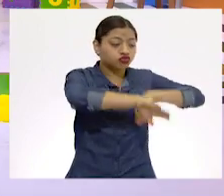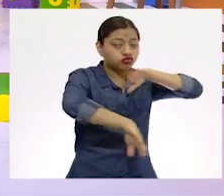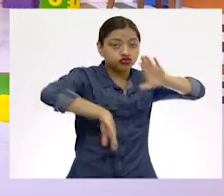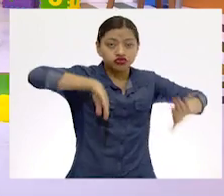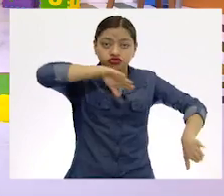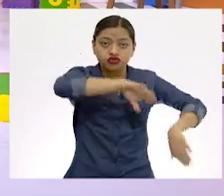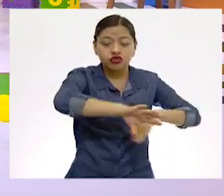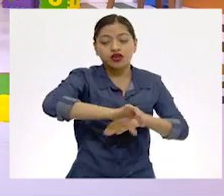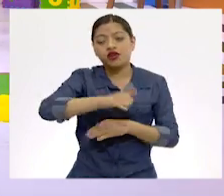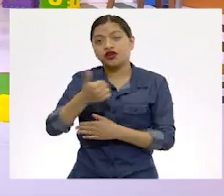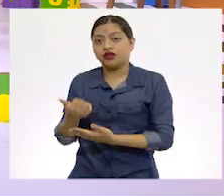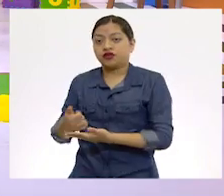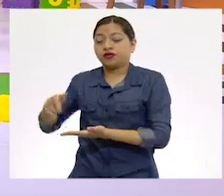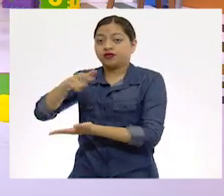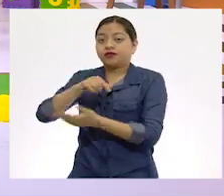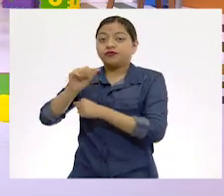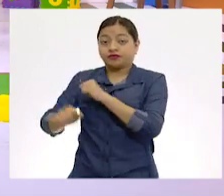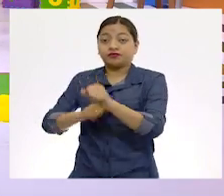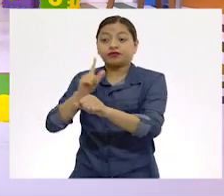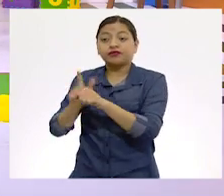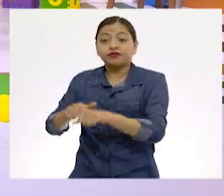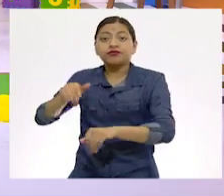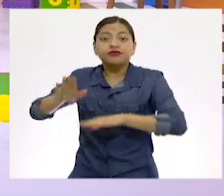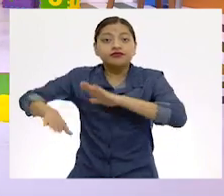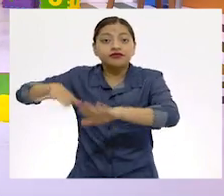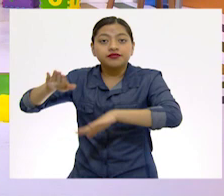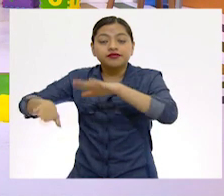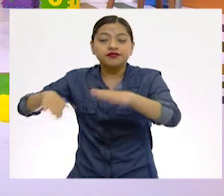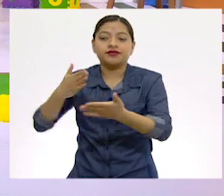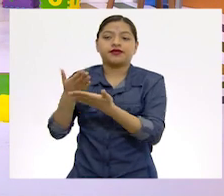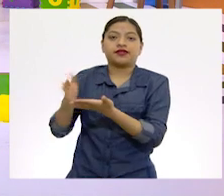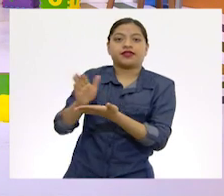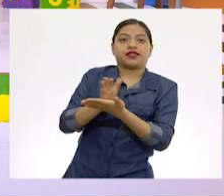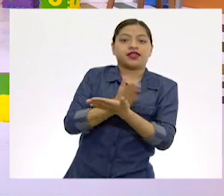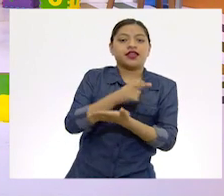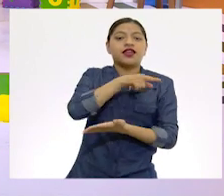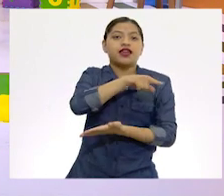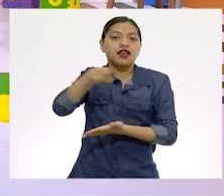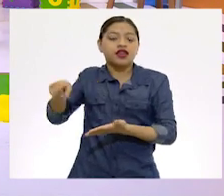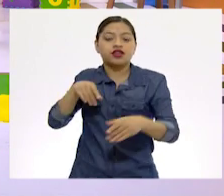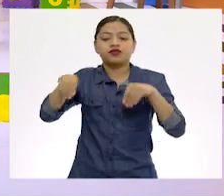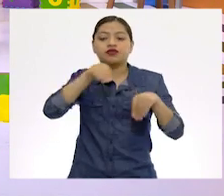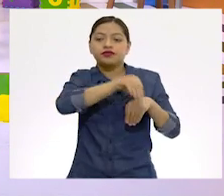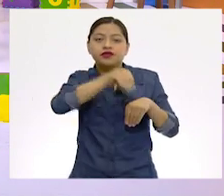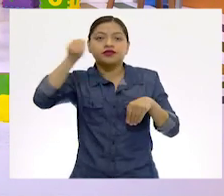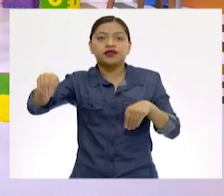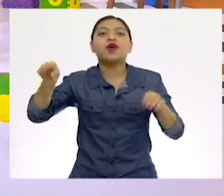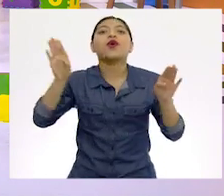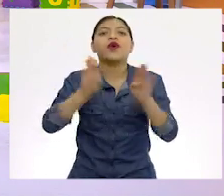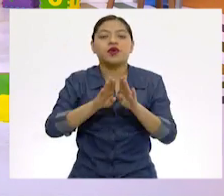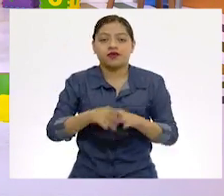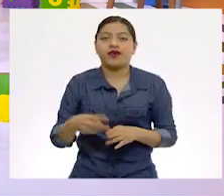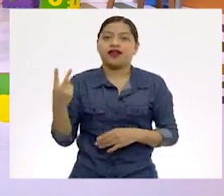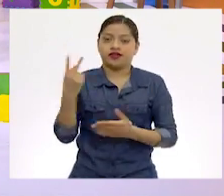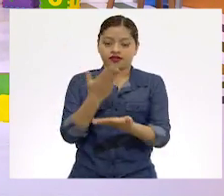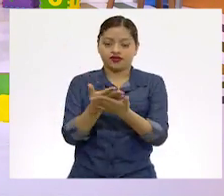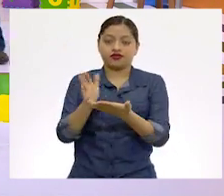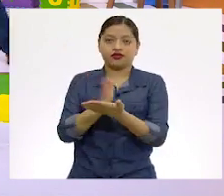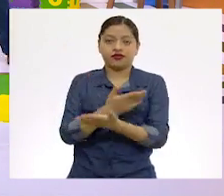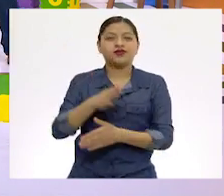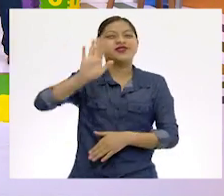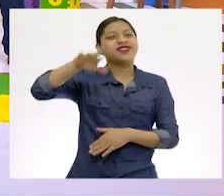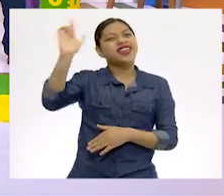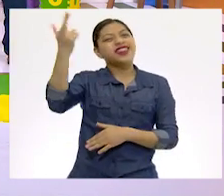que reptan. Esta clasificación es de acuerdo a su desplazamiento. Si ustedes recuerdan, la clase